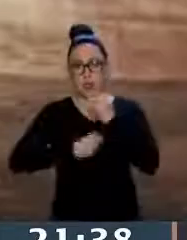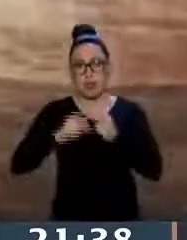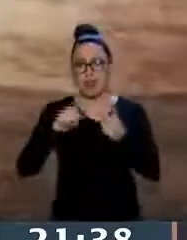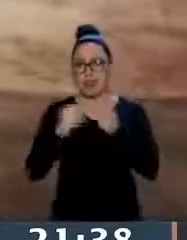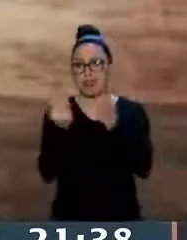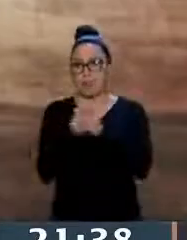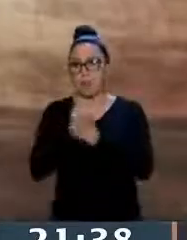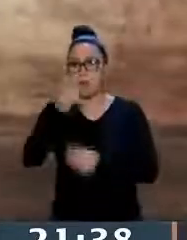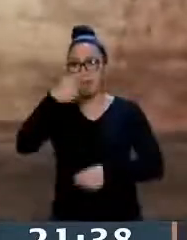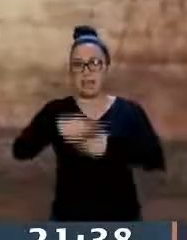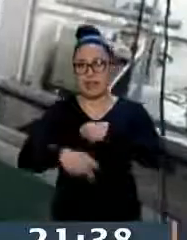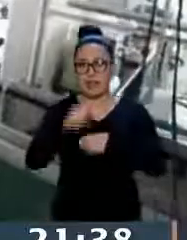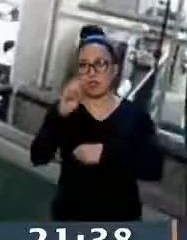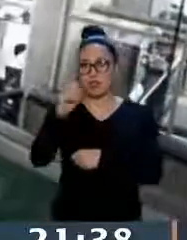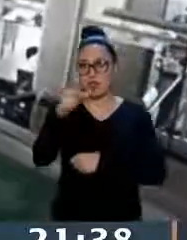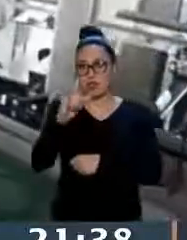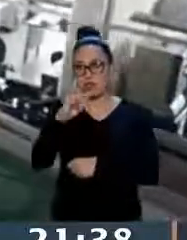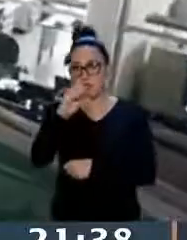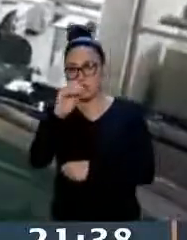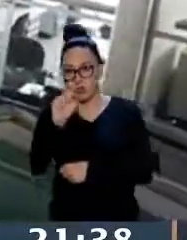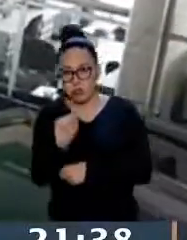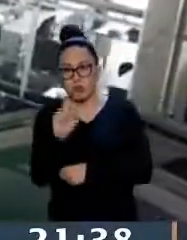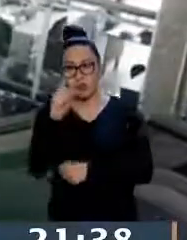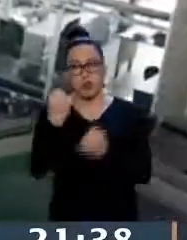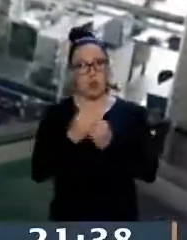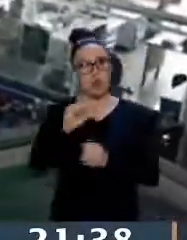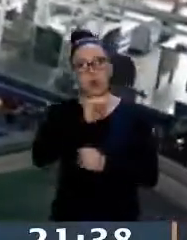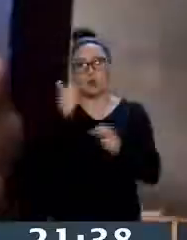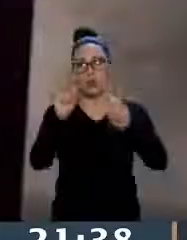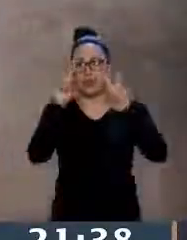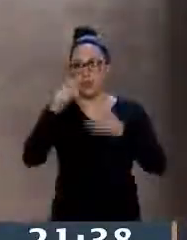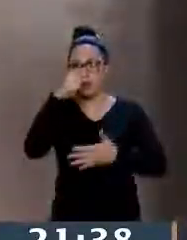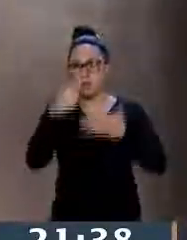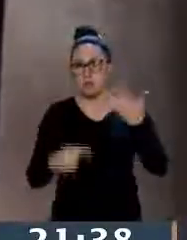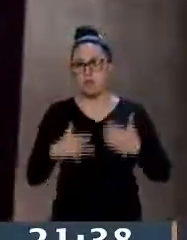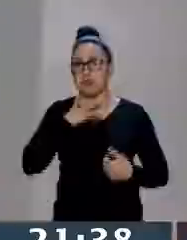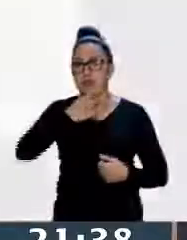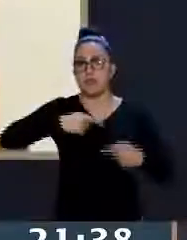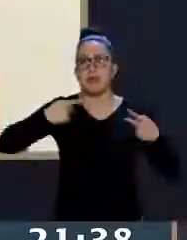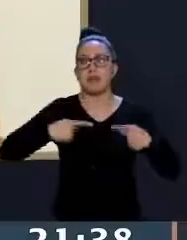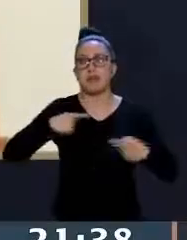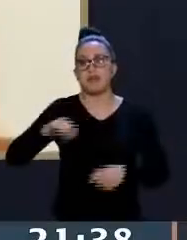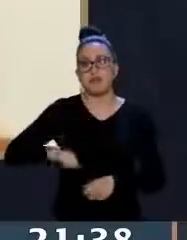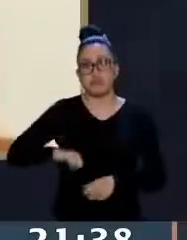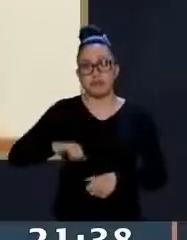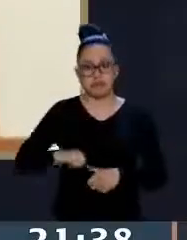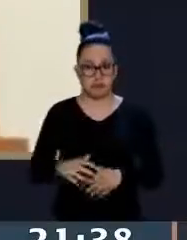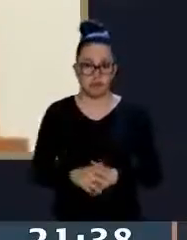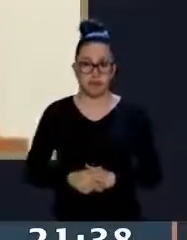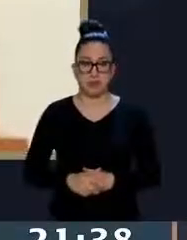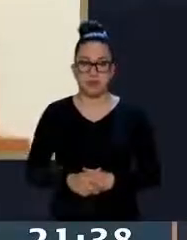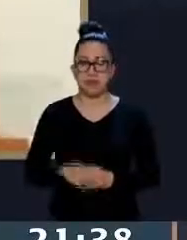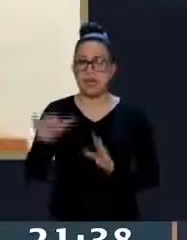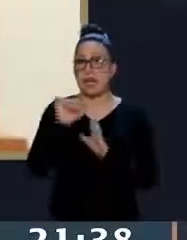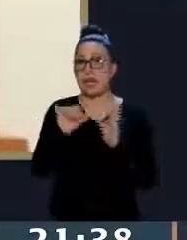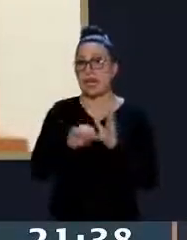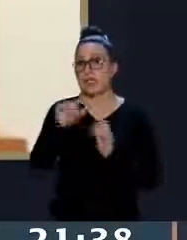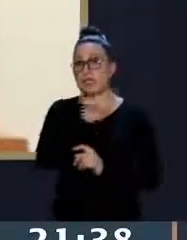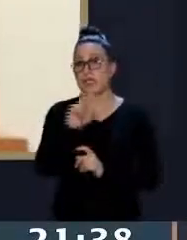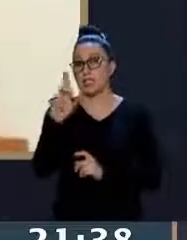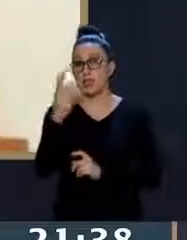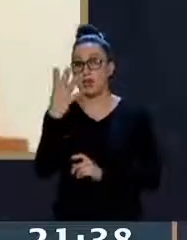cambio climático y muchos otros tópicos de interés y valor social el artículo de 134